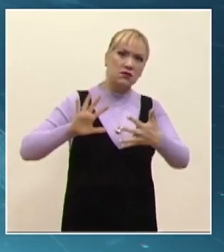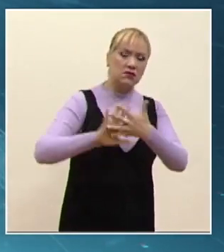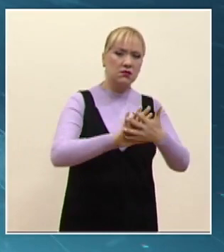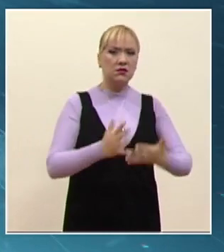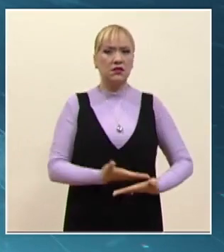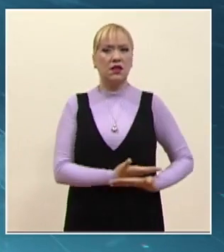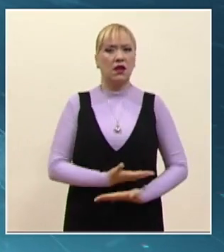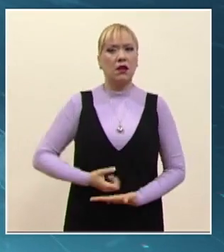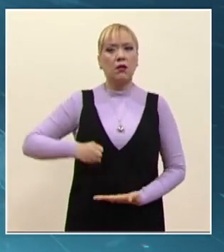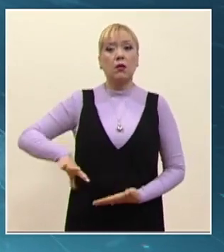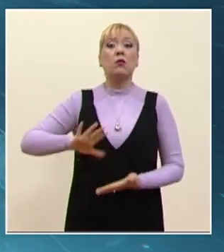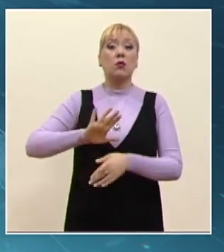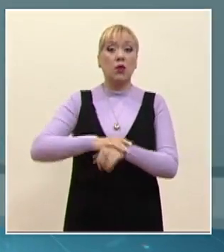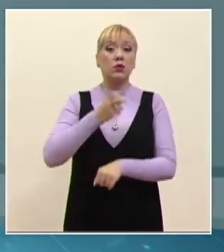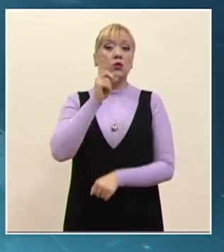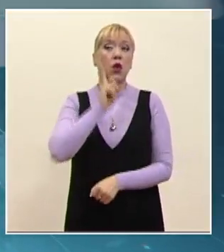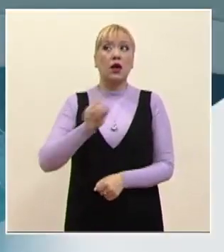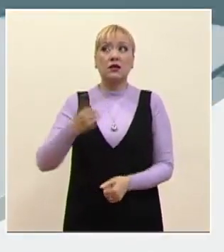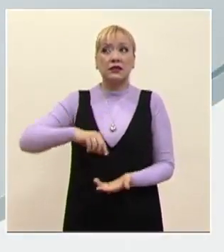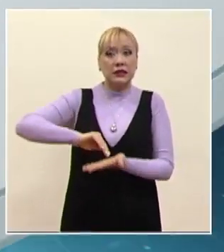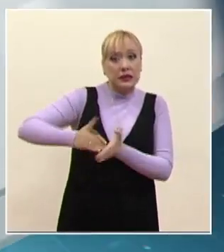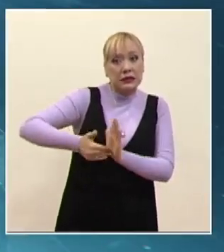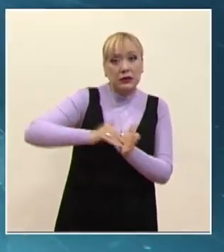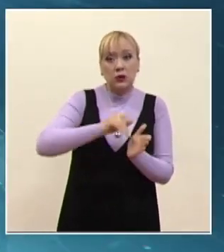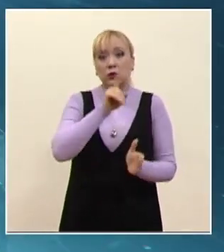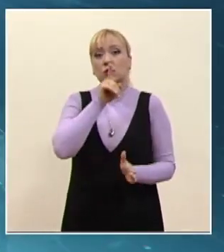lleven a cabo de manera clandestina.